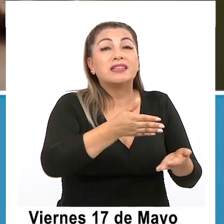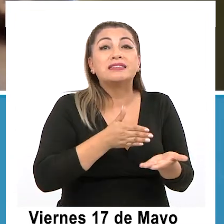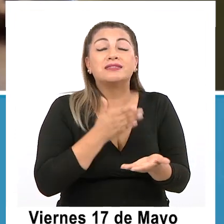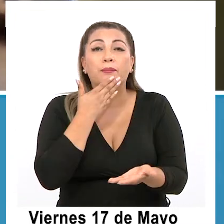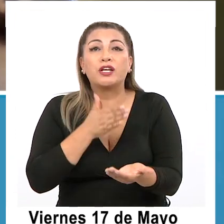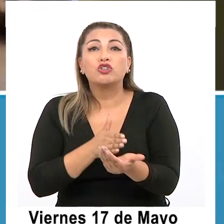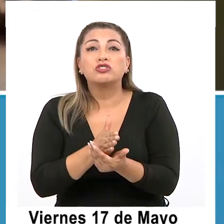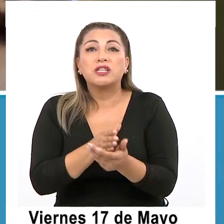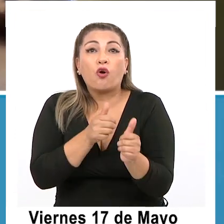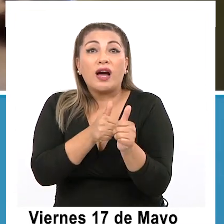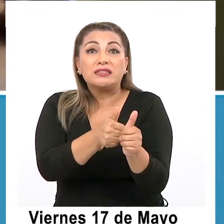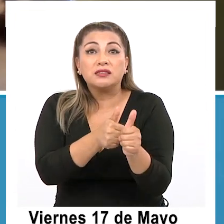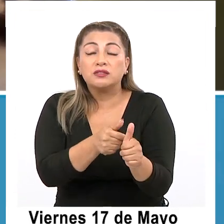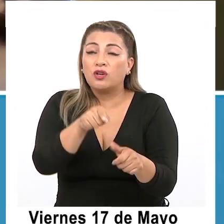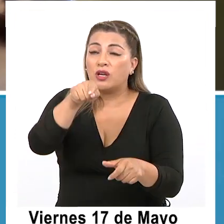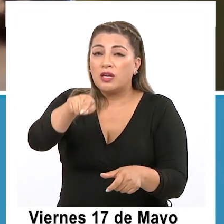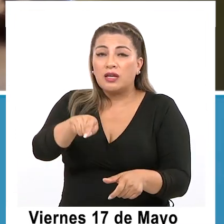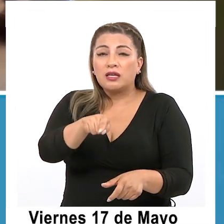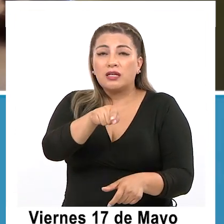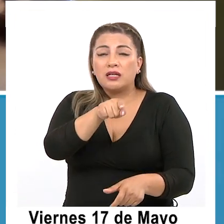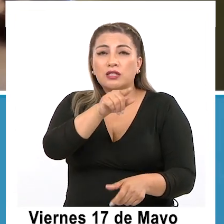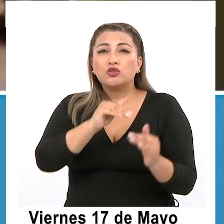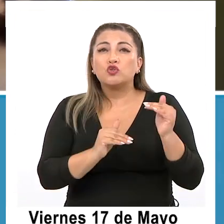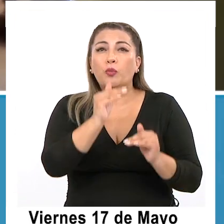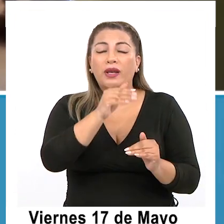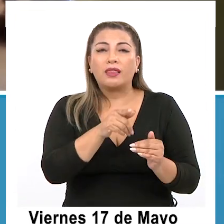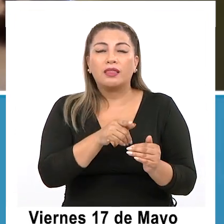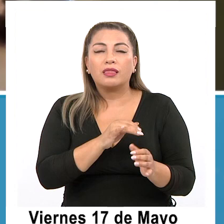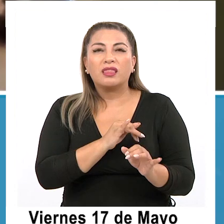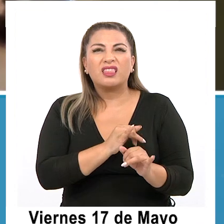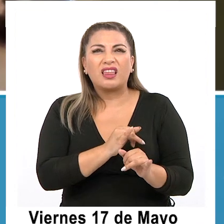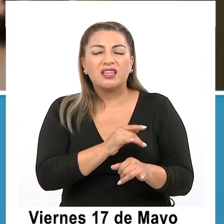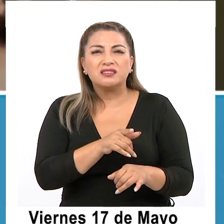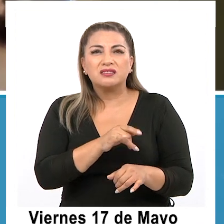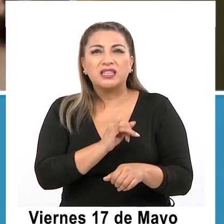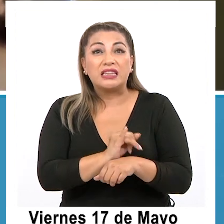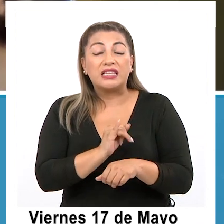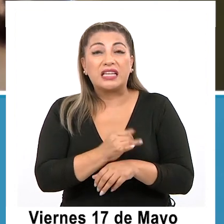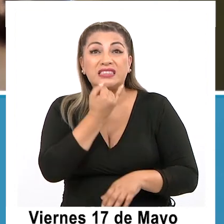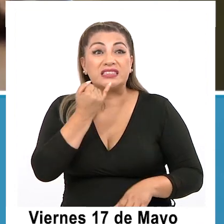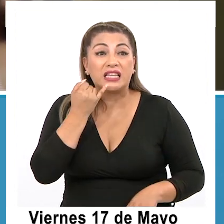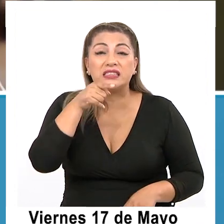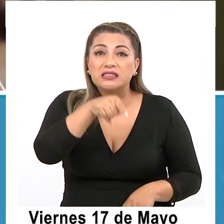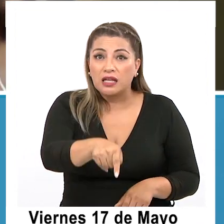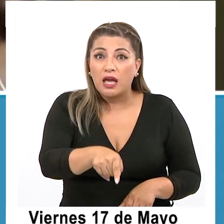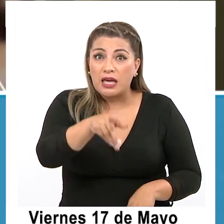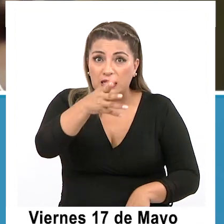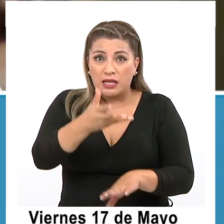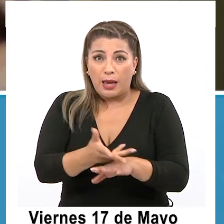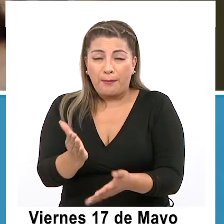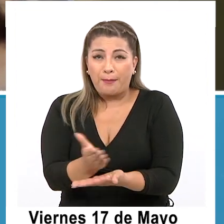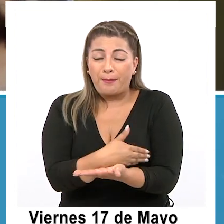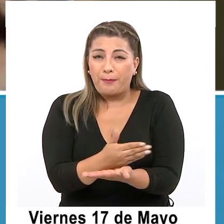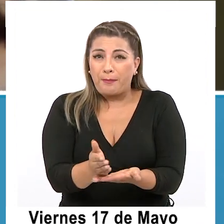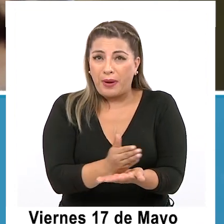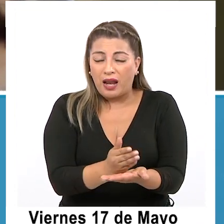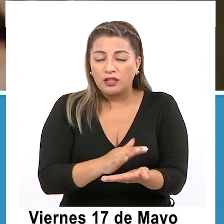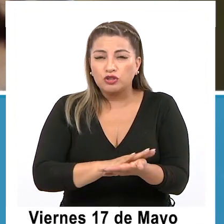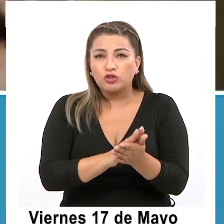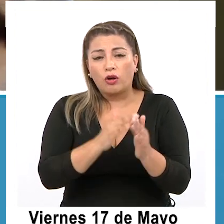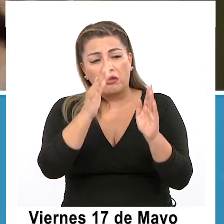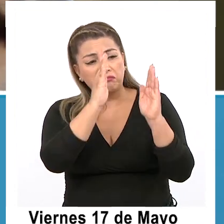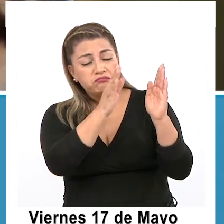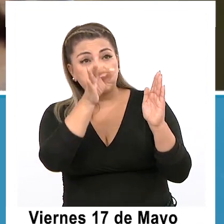Consejo Asesor. Será la Superintendencia la que tiene que evaluar si ese plan está o no dentro de los